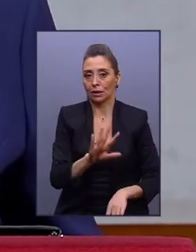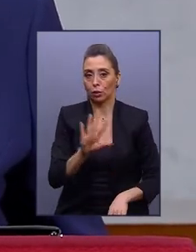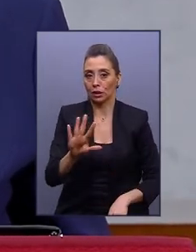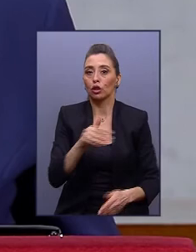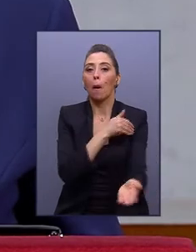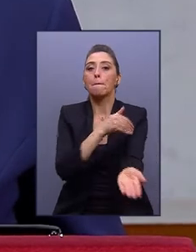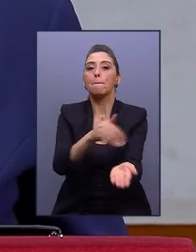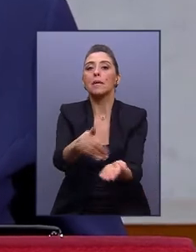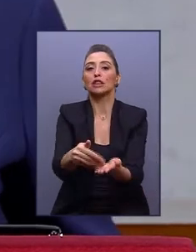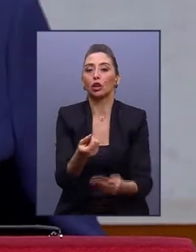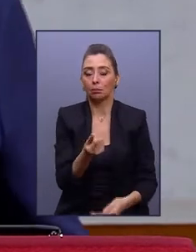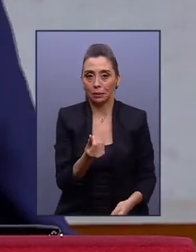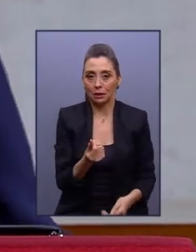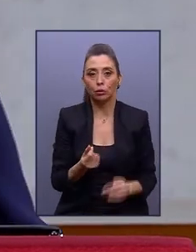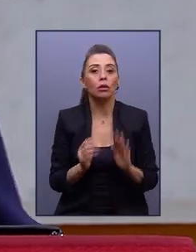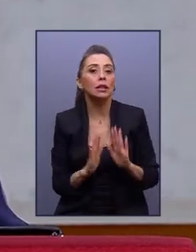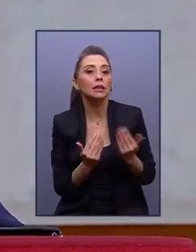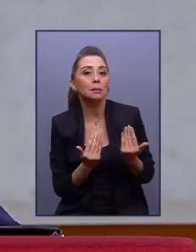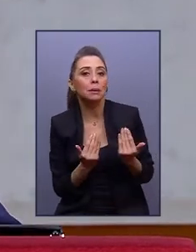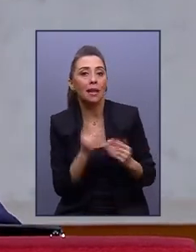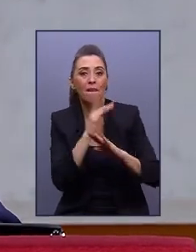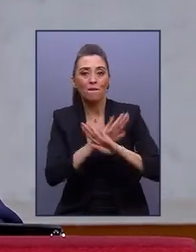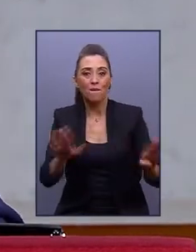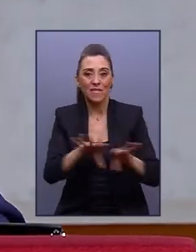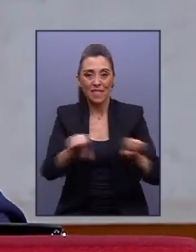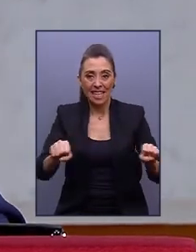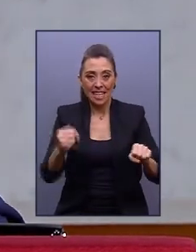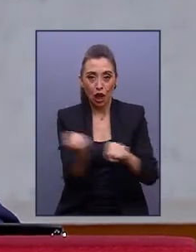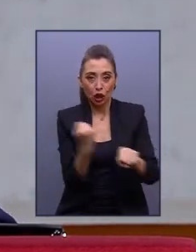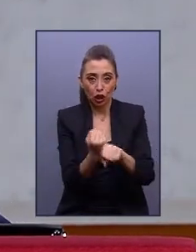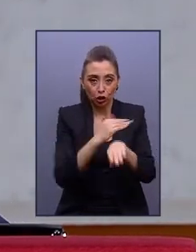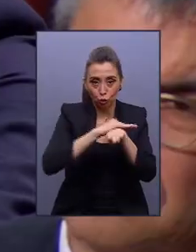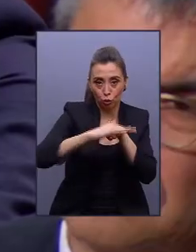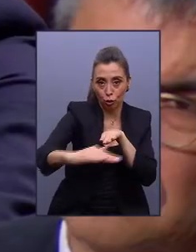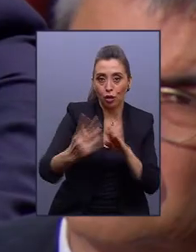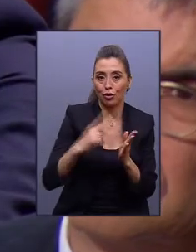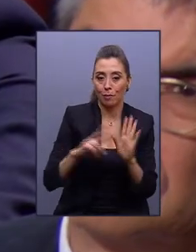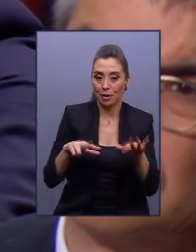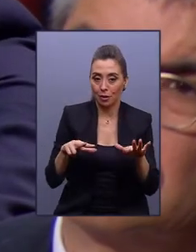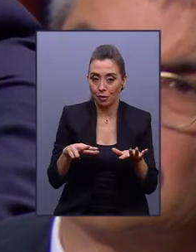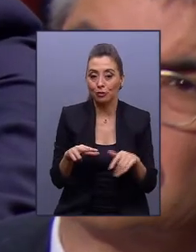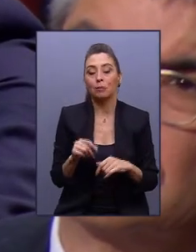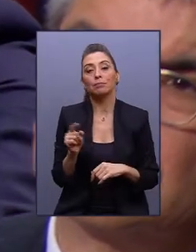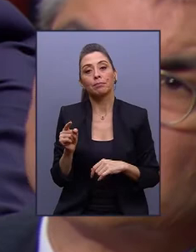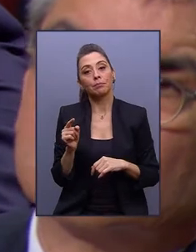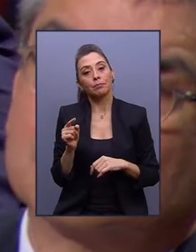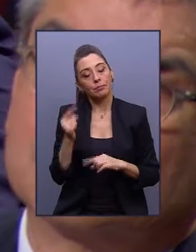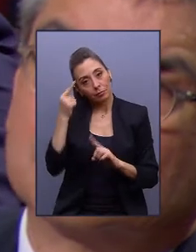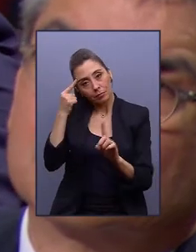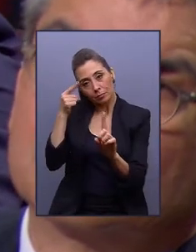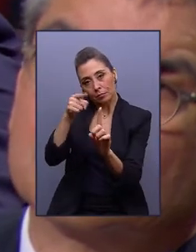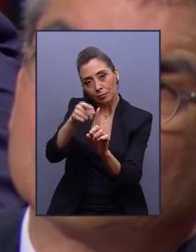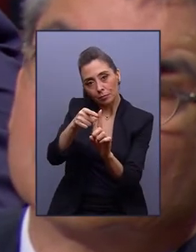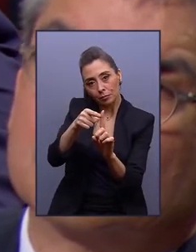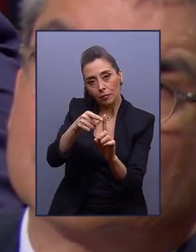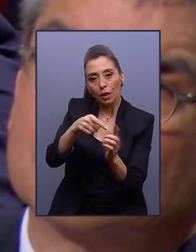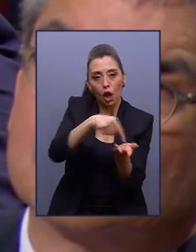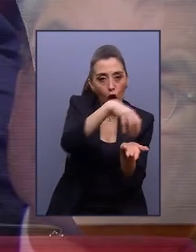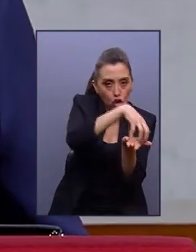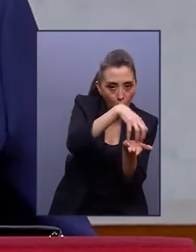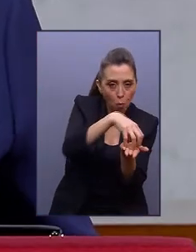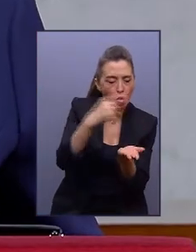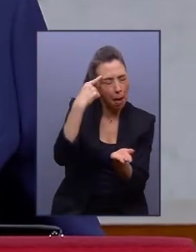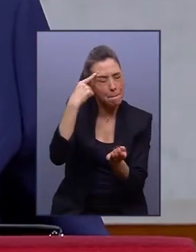millones de pesos y que esperamos sea finalizado durante el año 2018. Y en una medida con el acento puesto en las comunas y